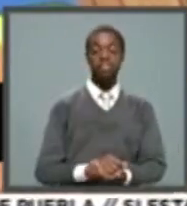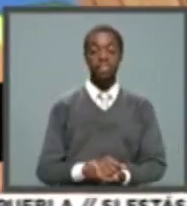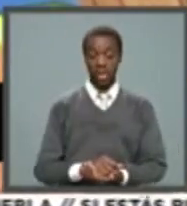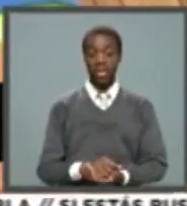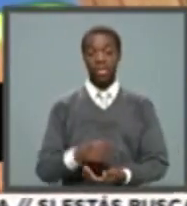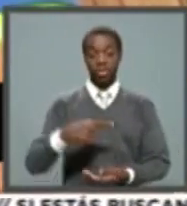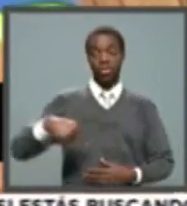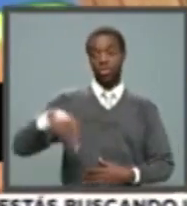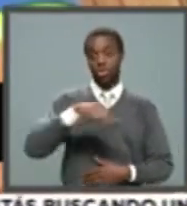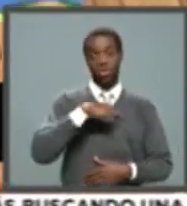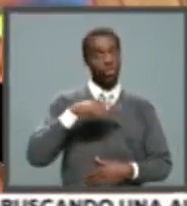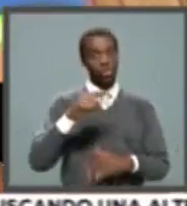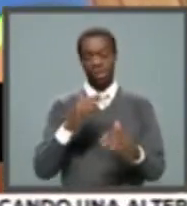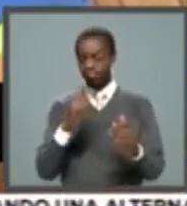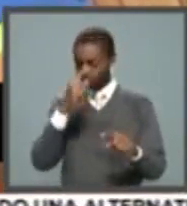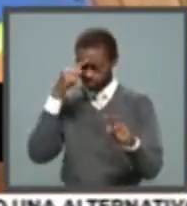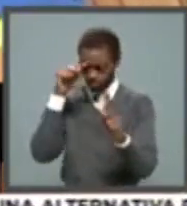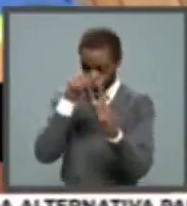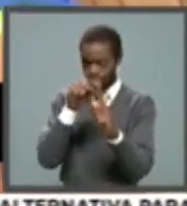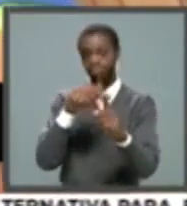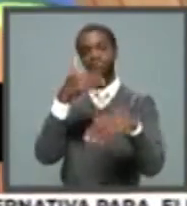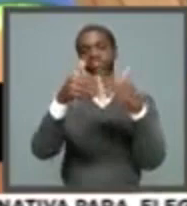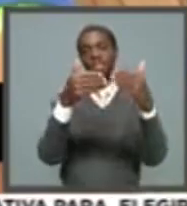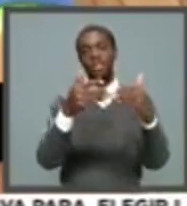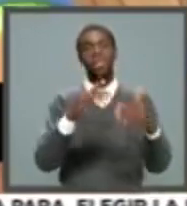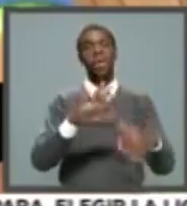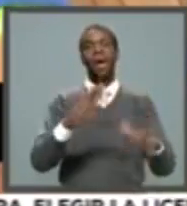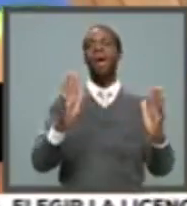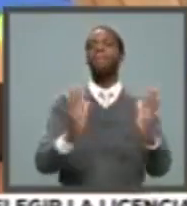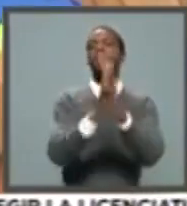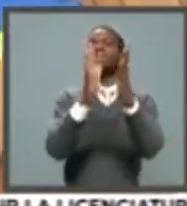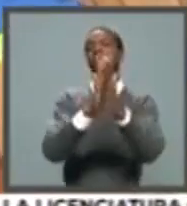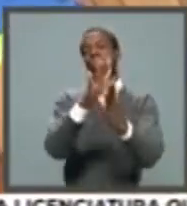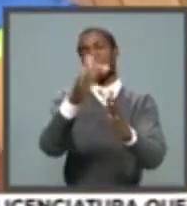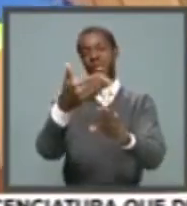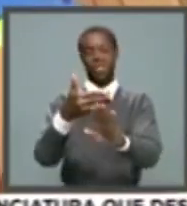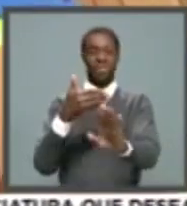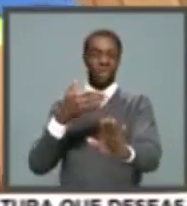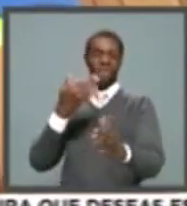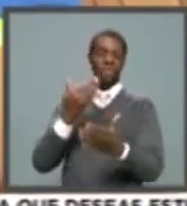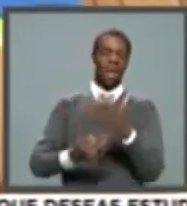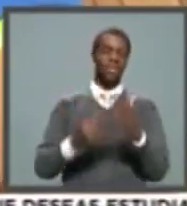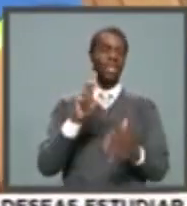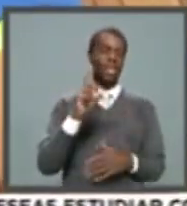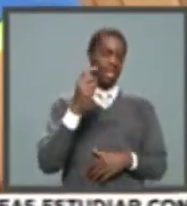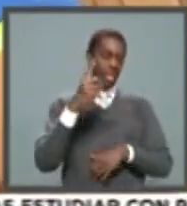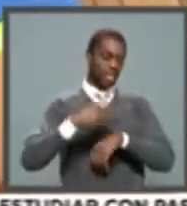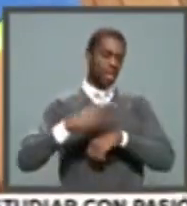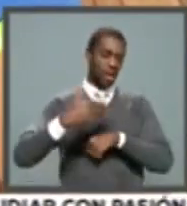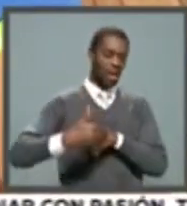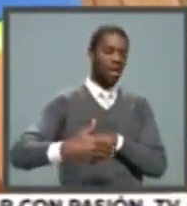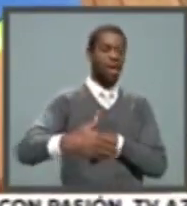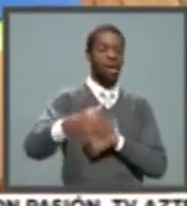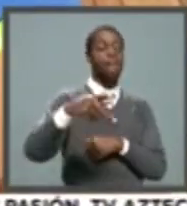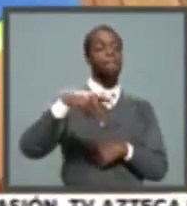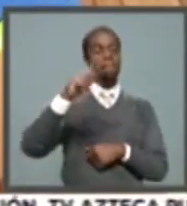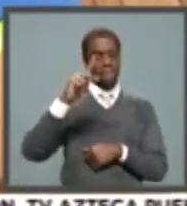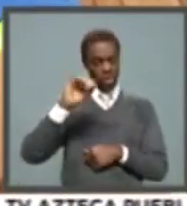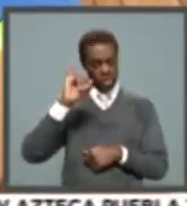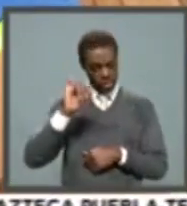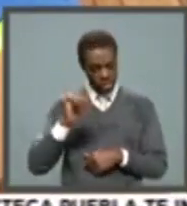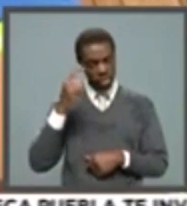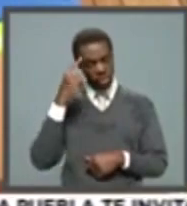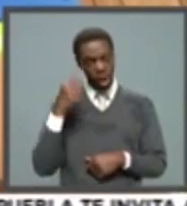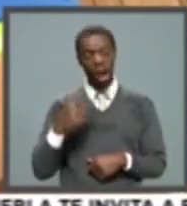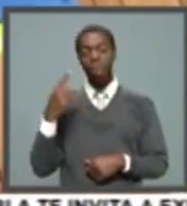y tenemos que estar metidos en eso, no en el partido en sí, porque todavía faltan 30 días, pero sí en que este